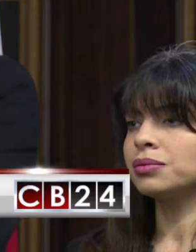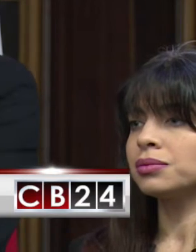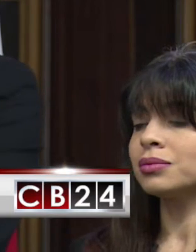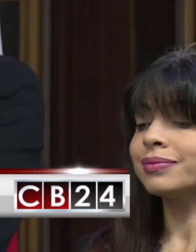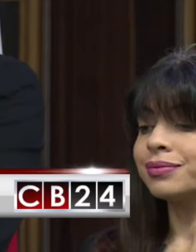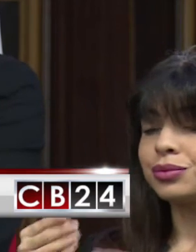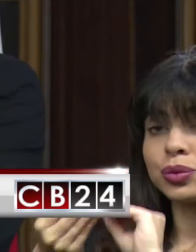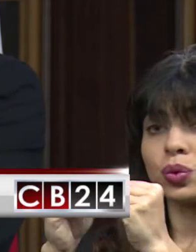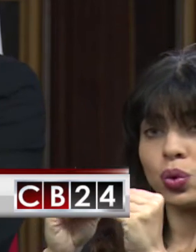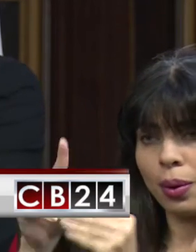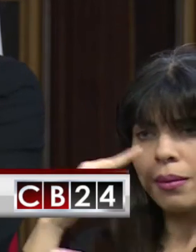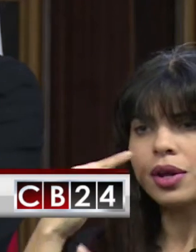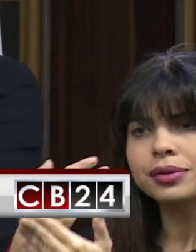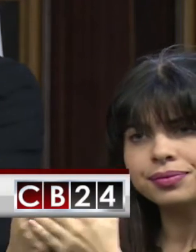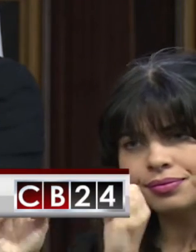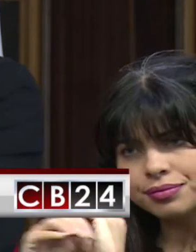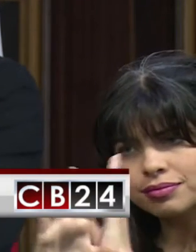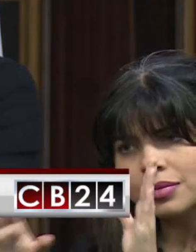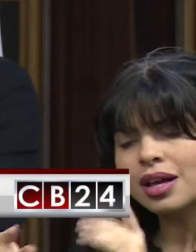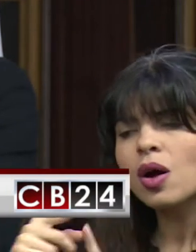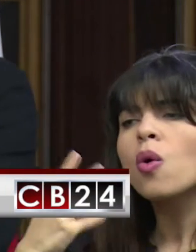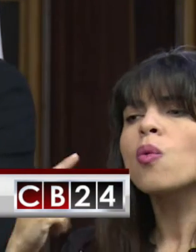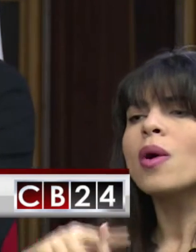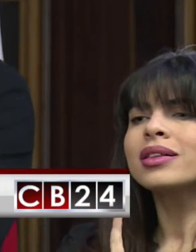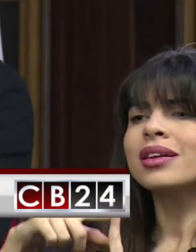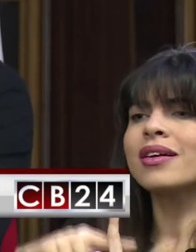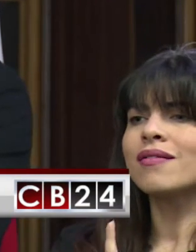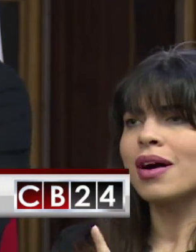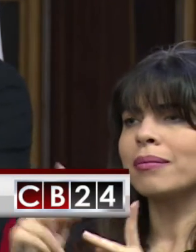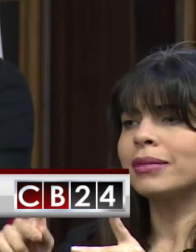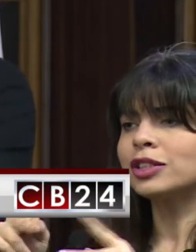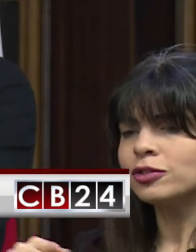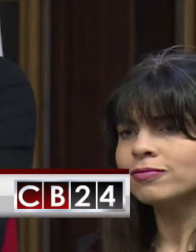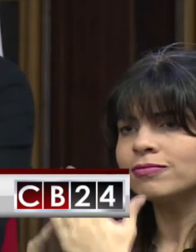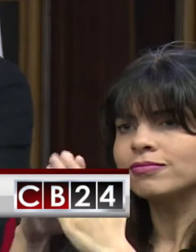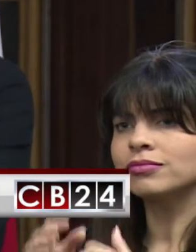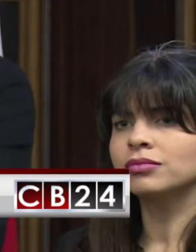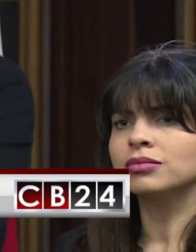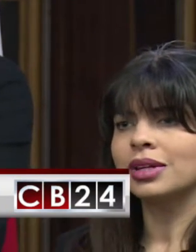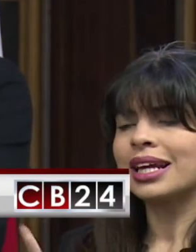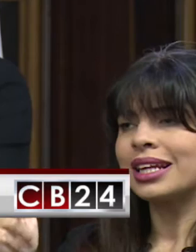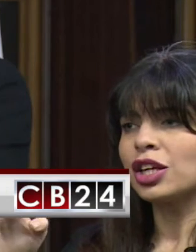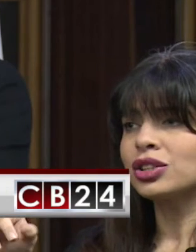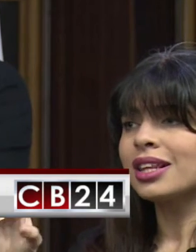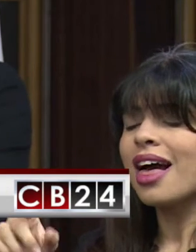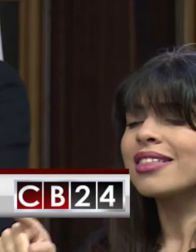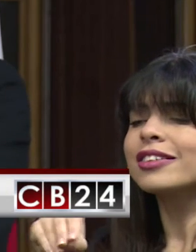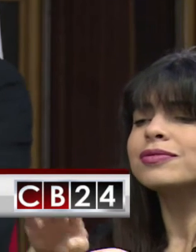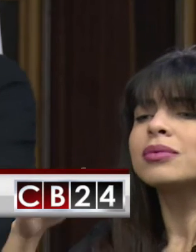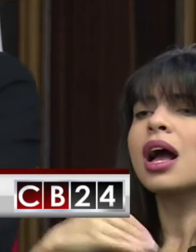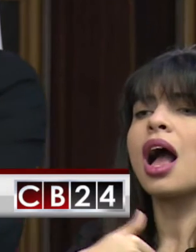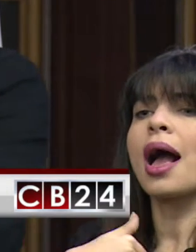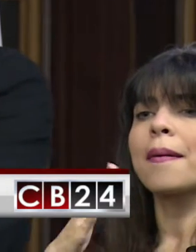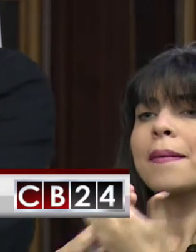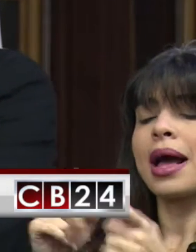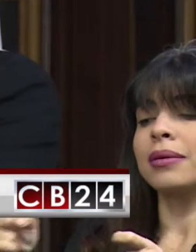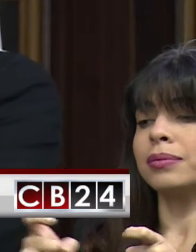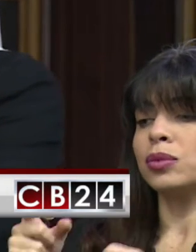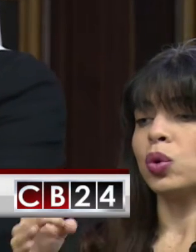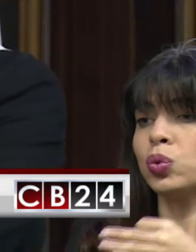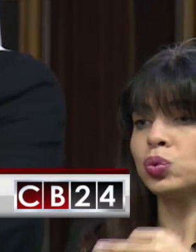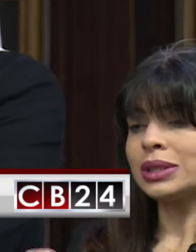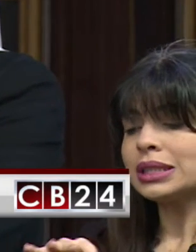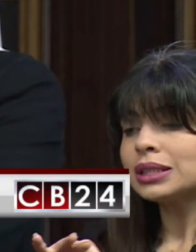Estos números evidencian el grado de litigiosidad que enfrentamos y la incidencia que tiene la Administración de Justicia en